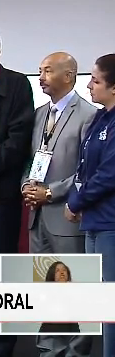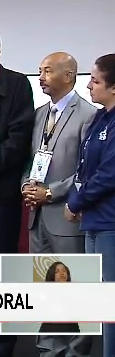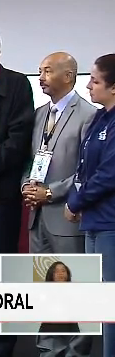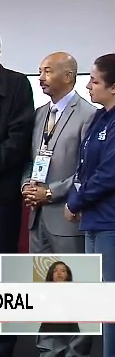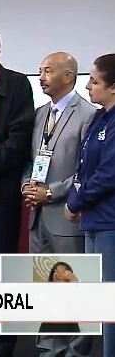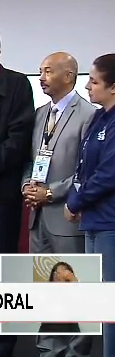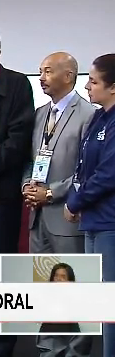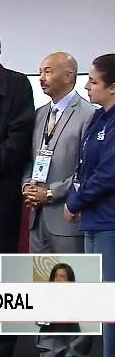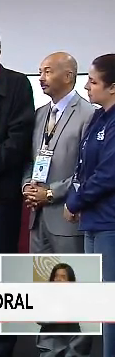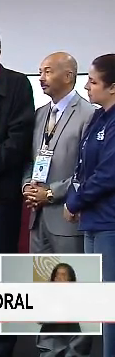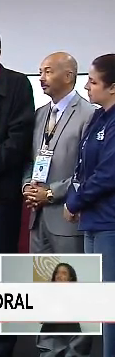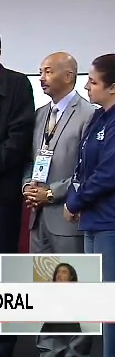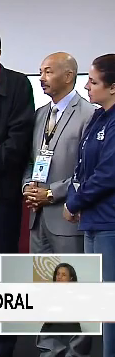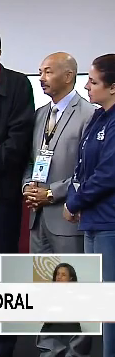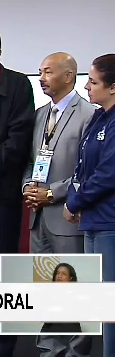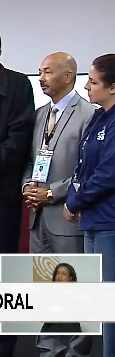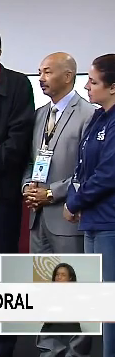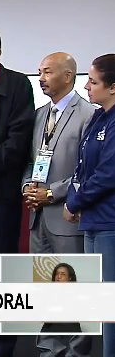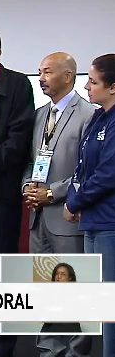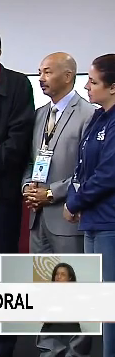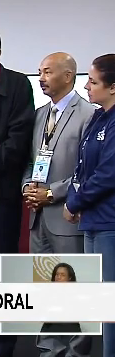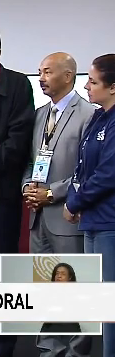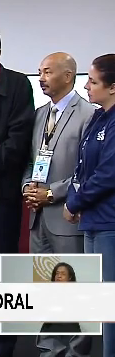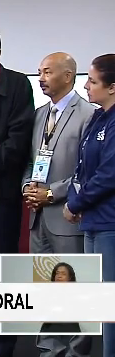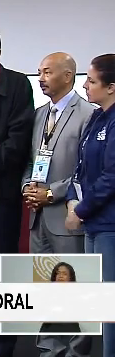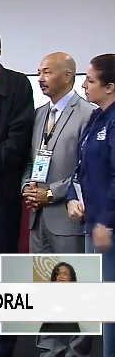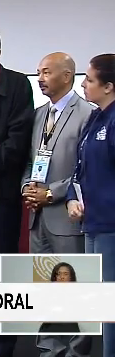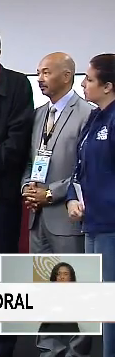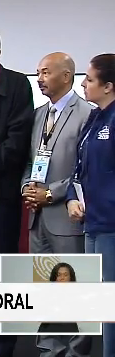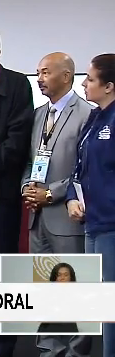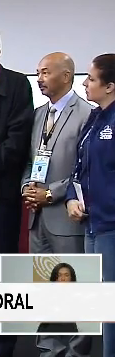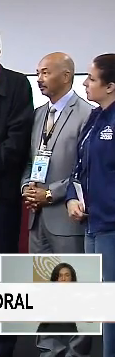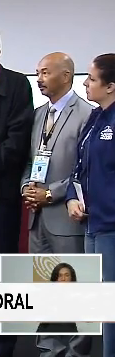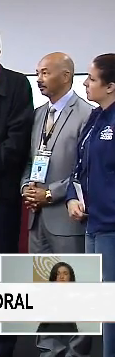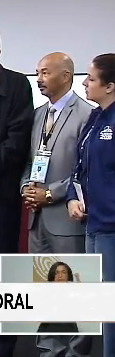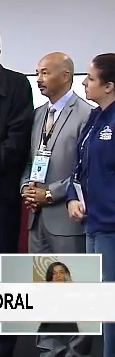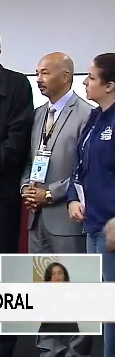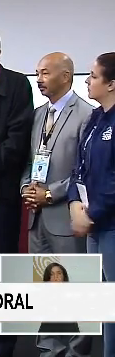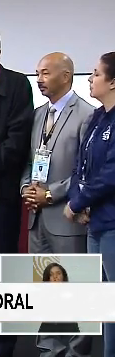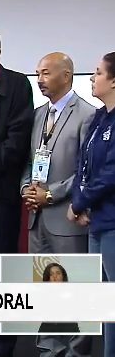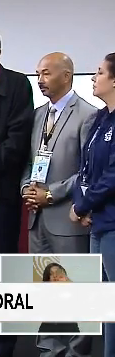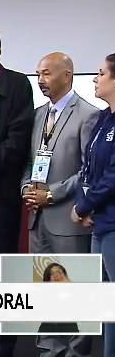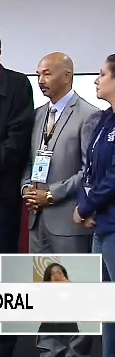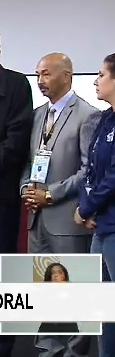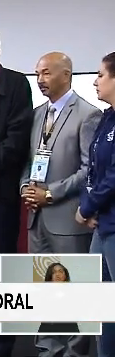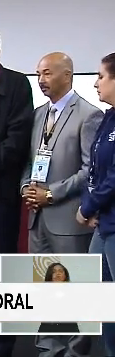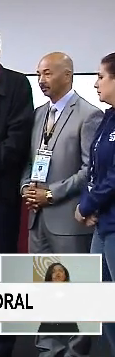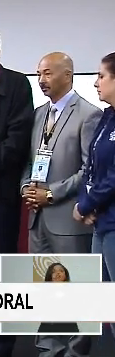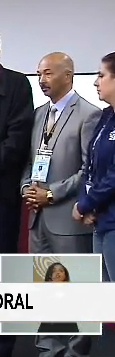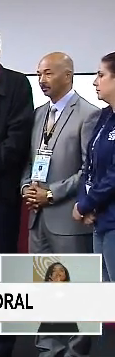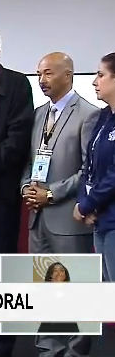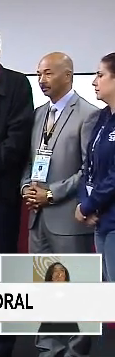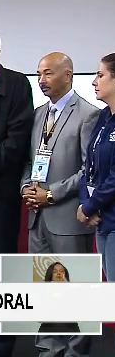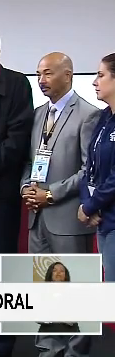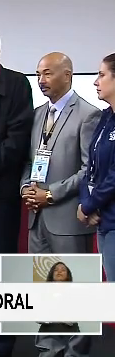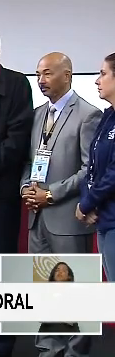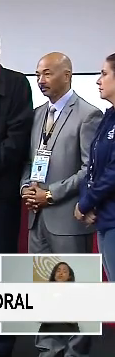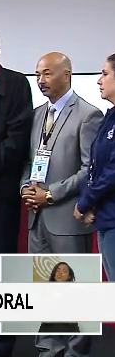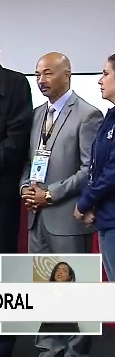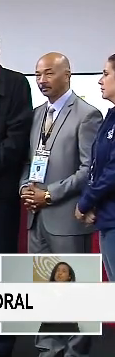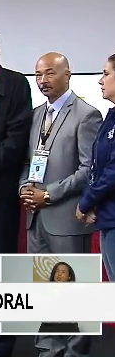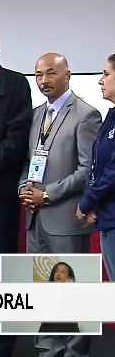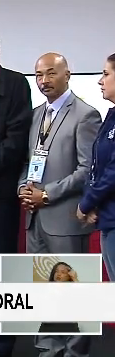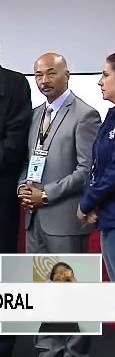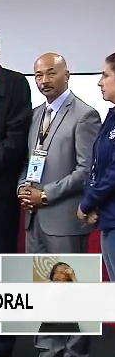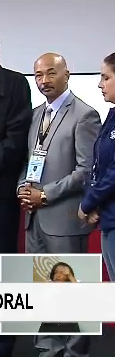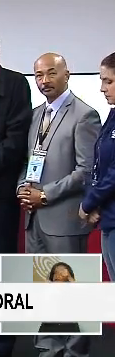bien, porque es una preparación para mayo. Tenemos el deseo, el propósito y la logística que ha desarrollado la